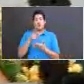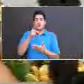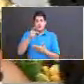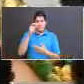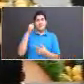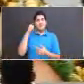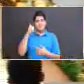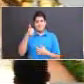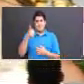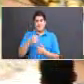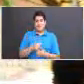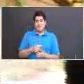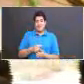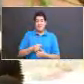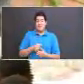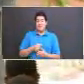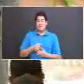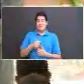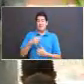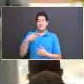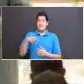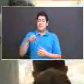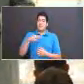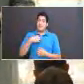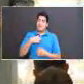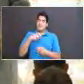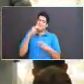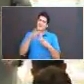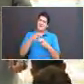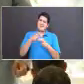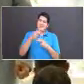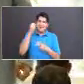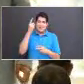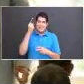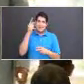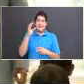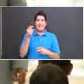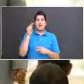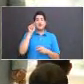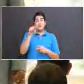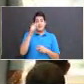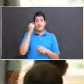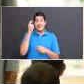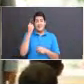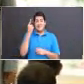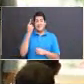pues, pero a veces a mí me cuesta entender que usted entiende.